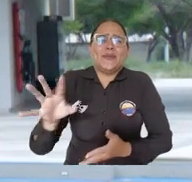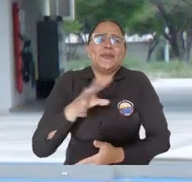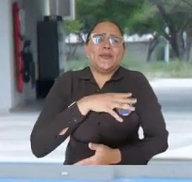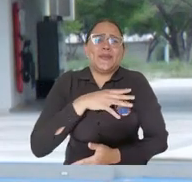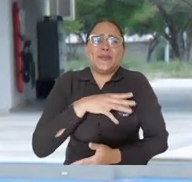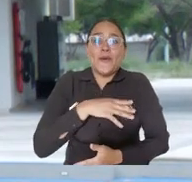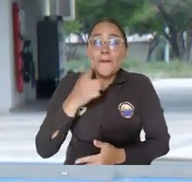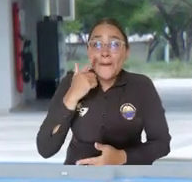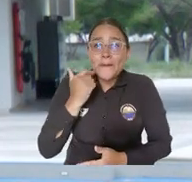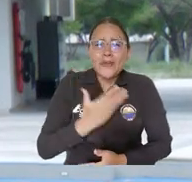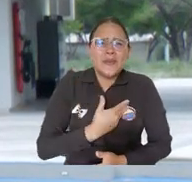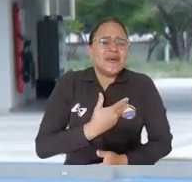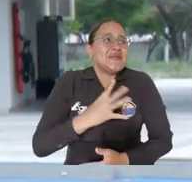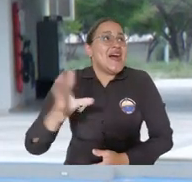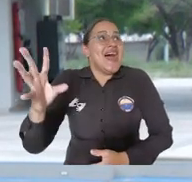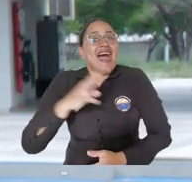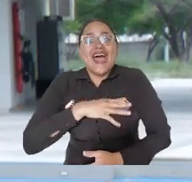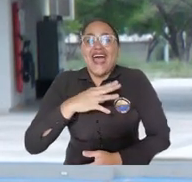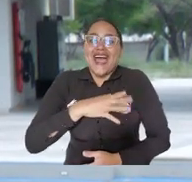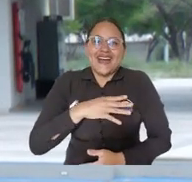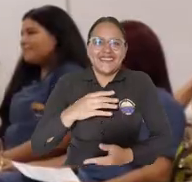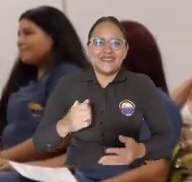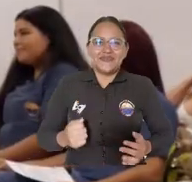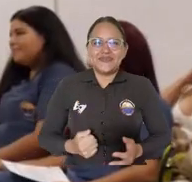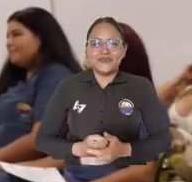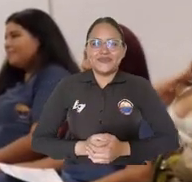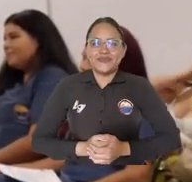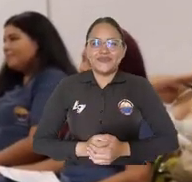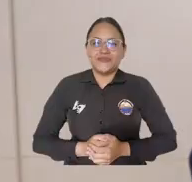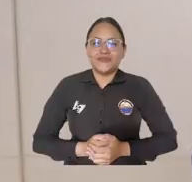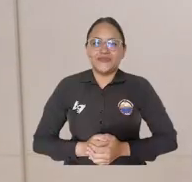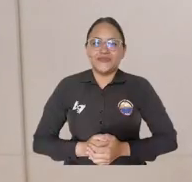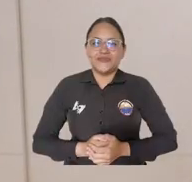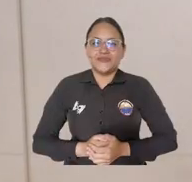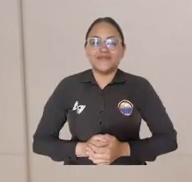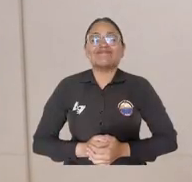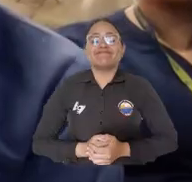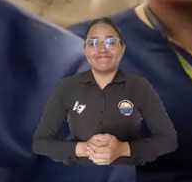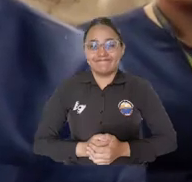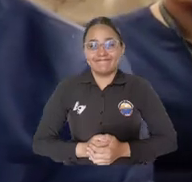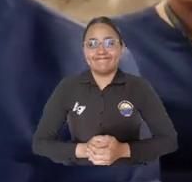me había ganado la beca, pues mis papás se emocionaron mucho.